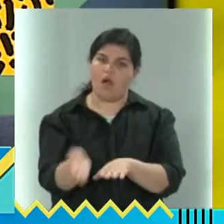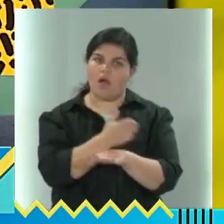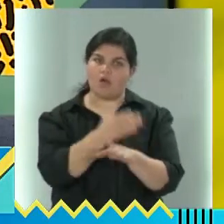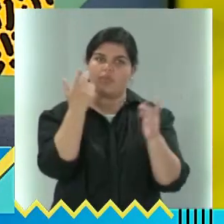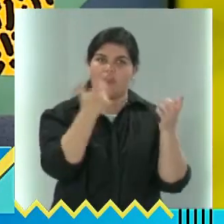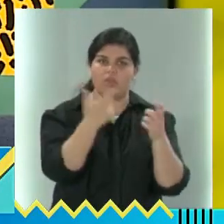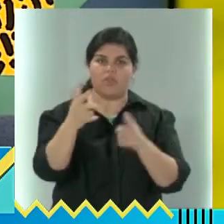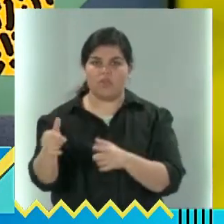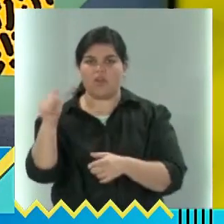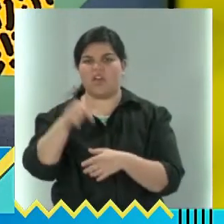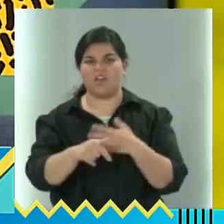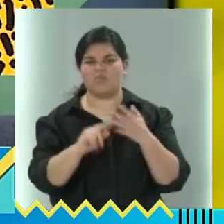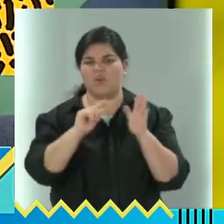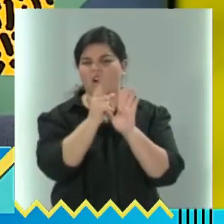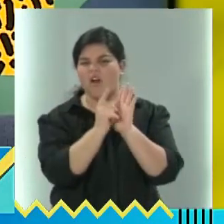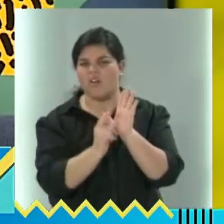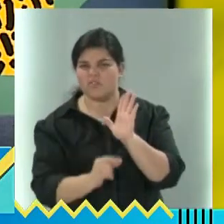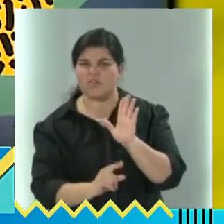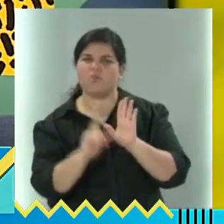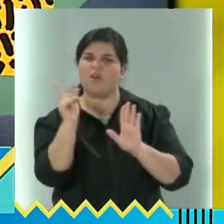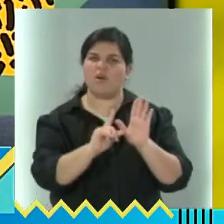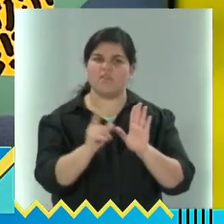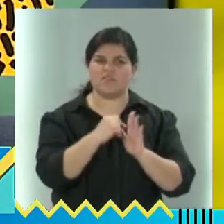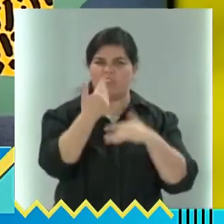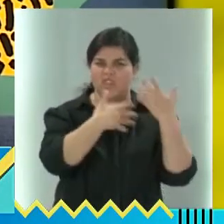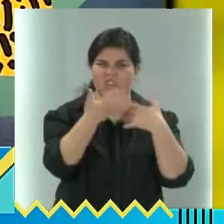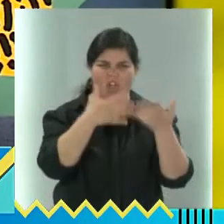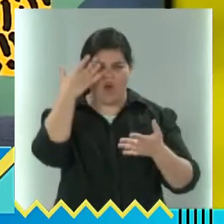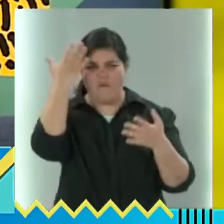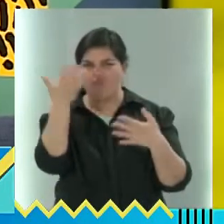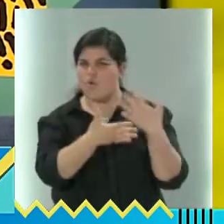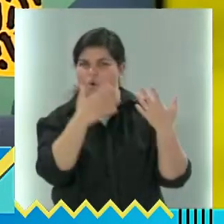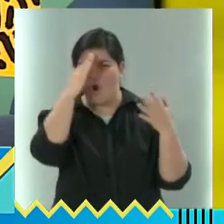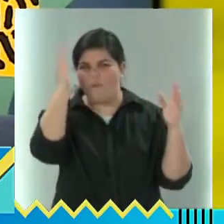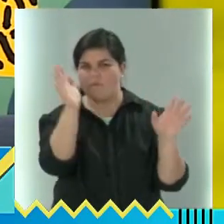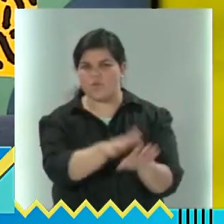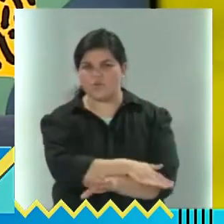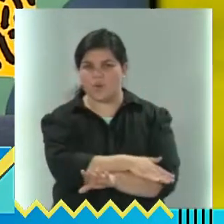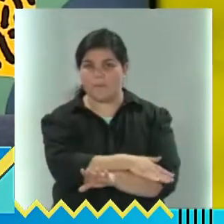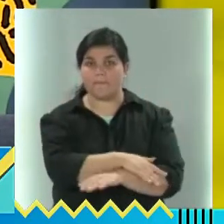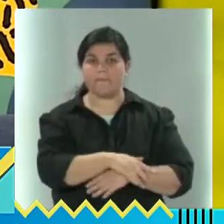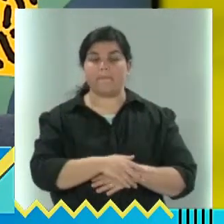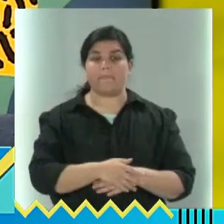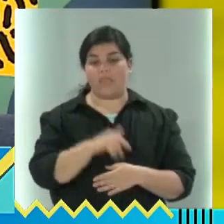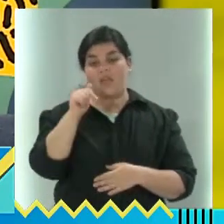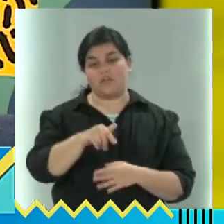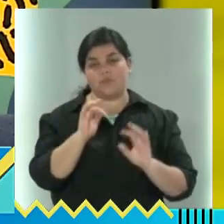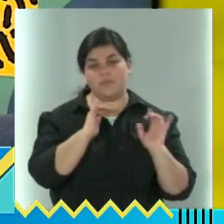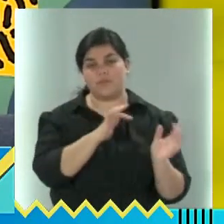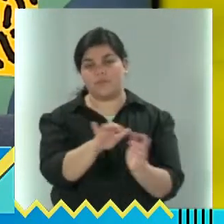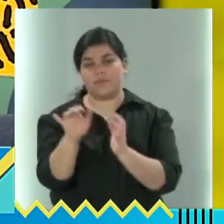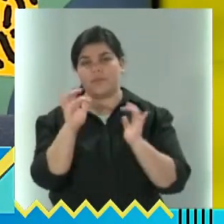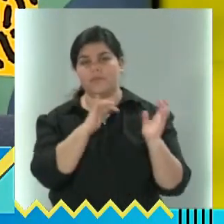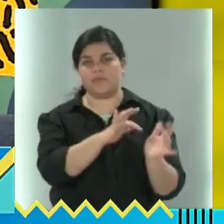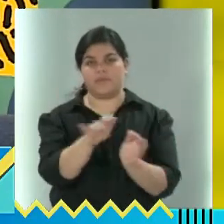sin sentido en artículos que pueden ser polémicos. Y en esto, bueno, es lo que hemos discutido y muchas veces